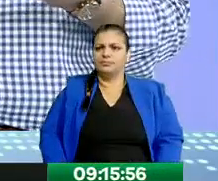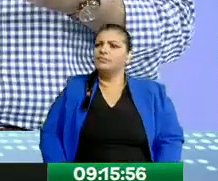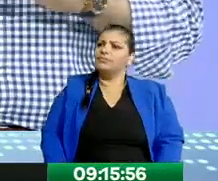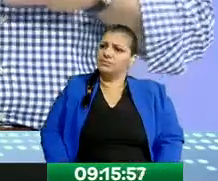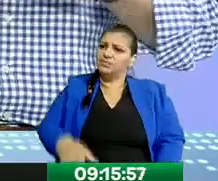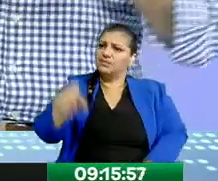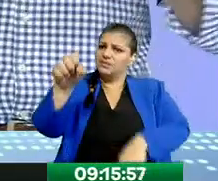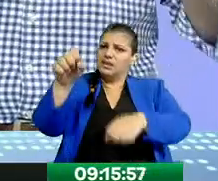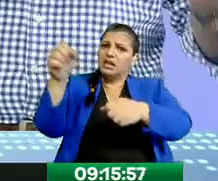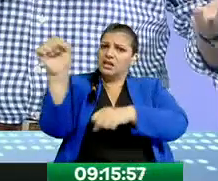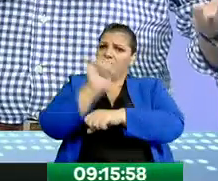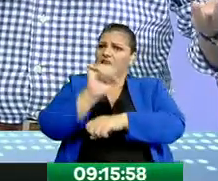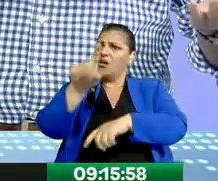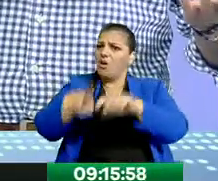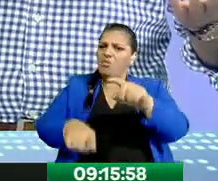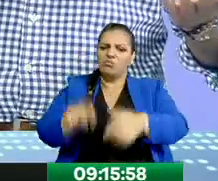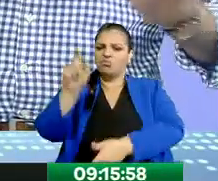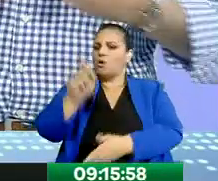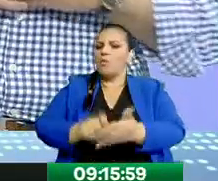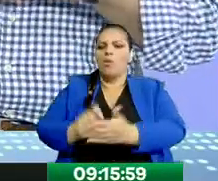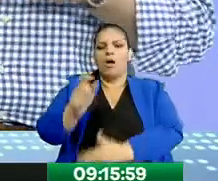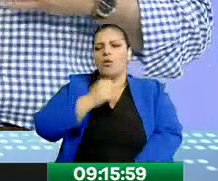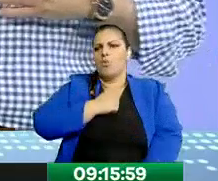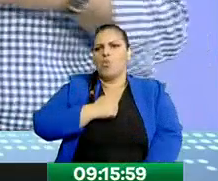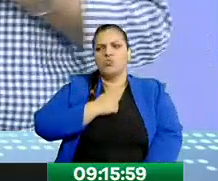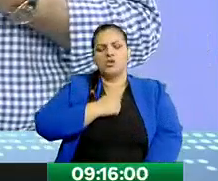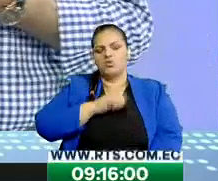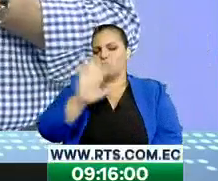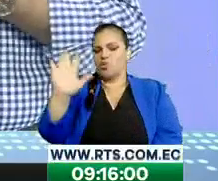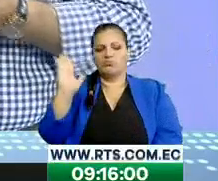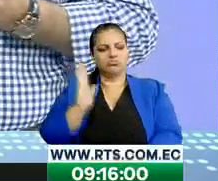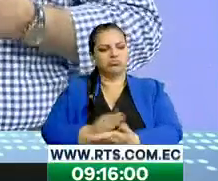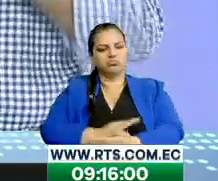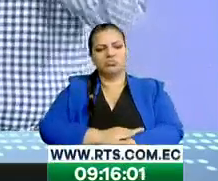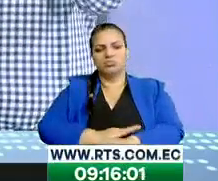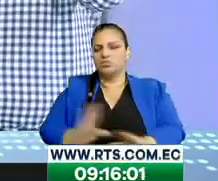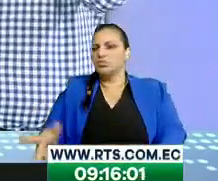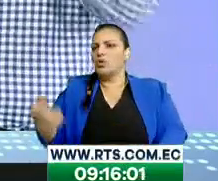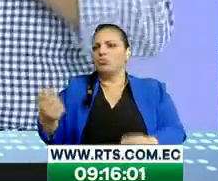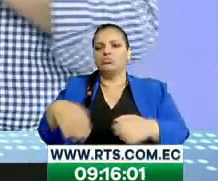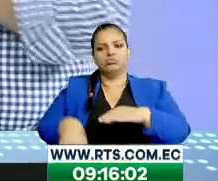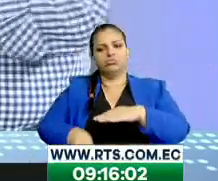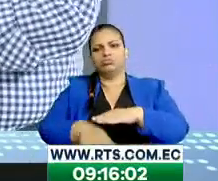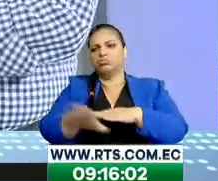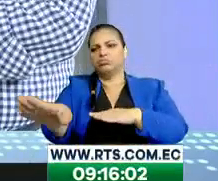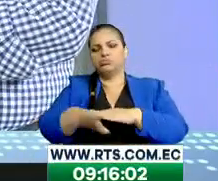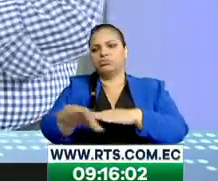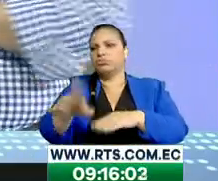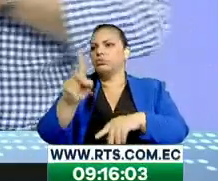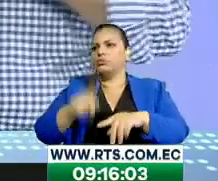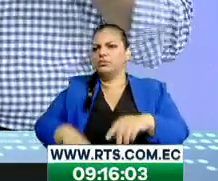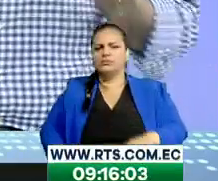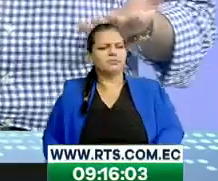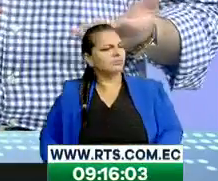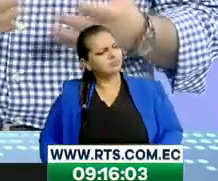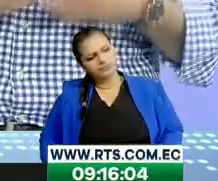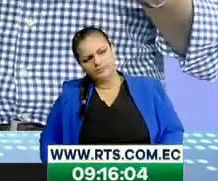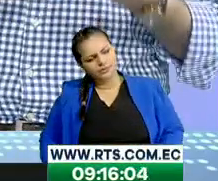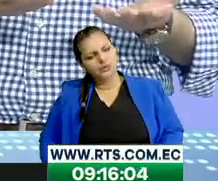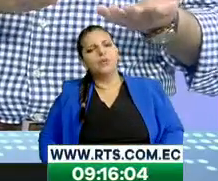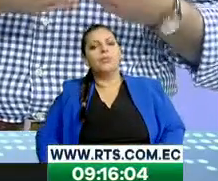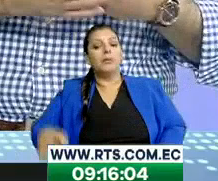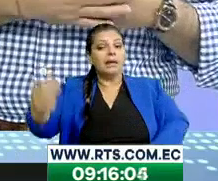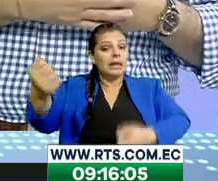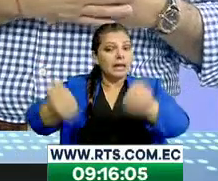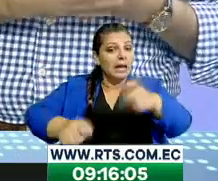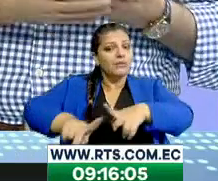porque previamente a esto hacemos inspección al vehículo, incluso para como una ayuda a la ciudadanía. Correcto. Para que no llegue a esa instancia, ¿sí? Siempre le estamos indicando cuáles